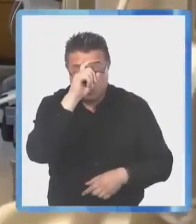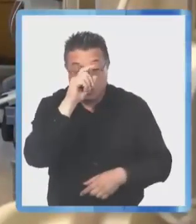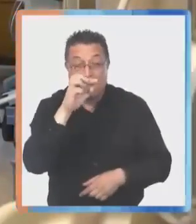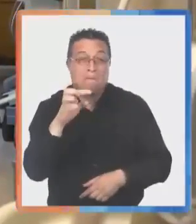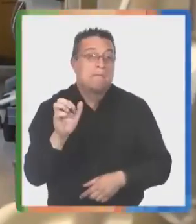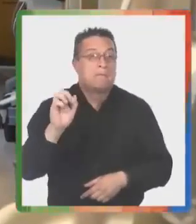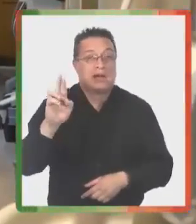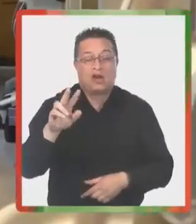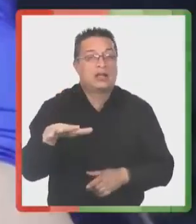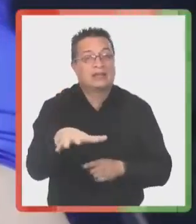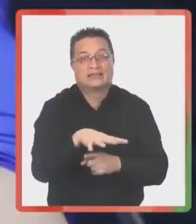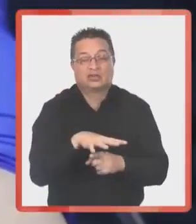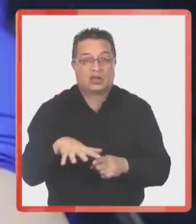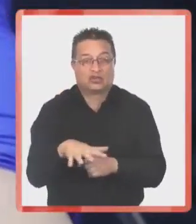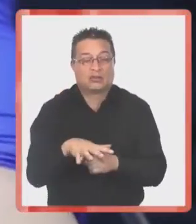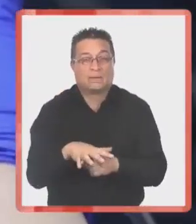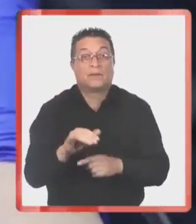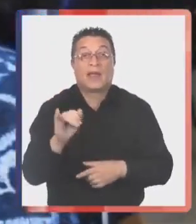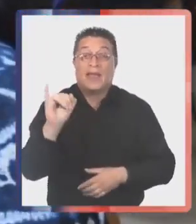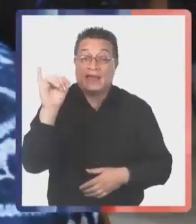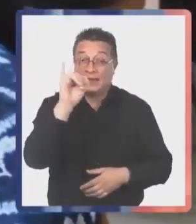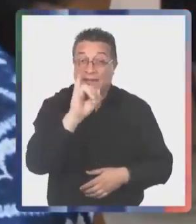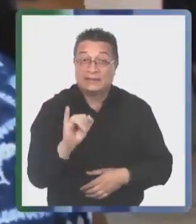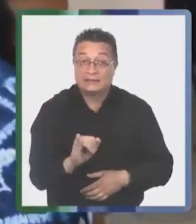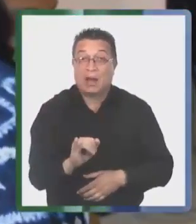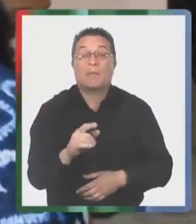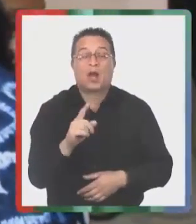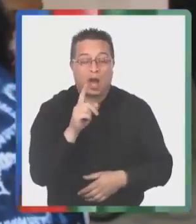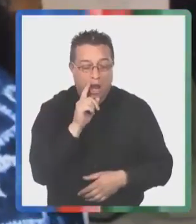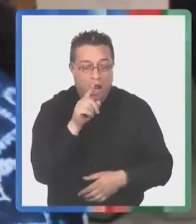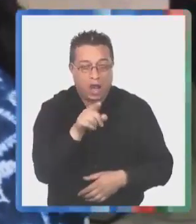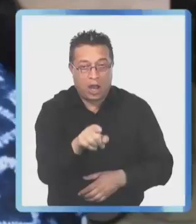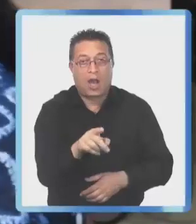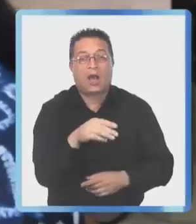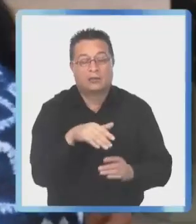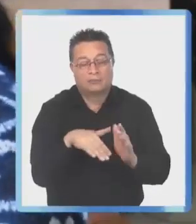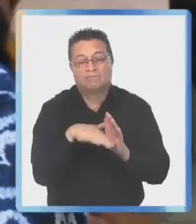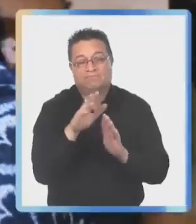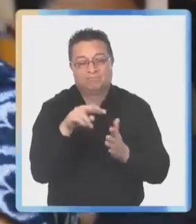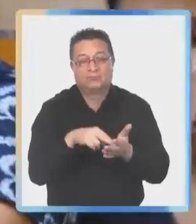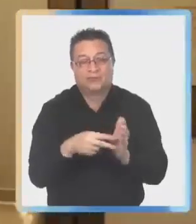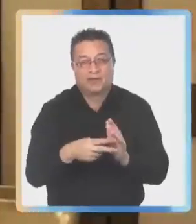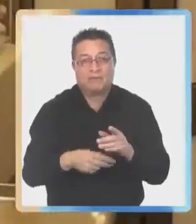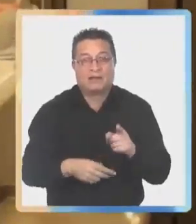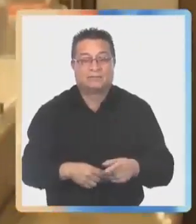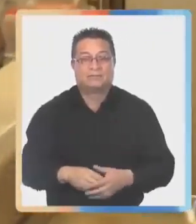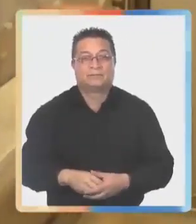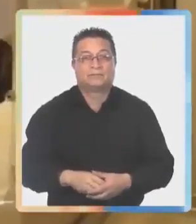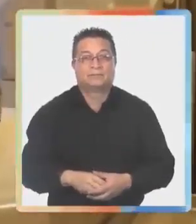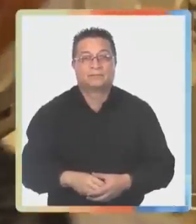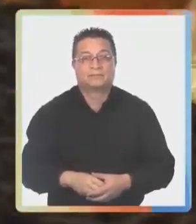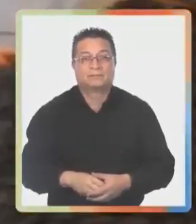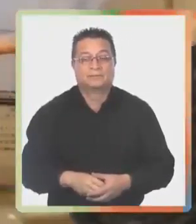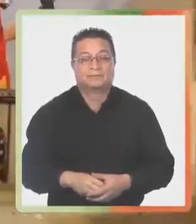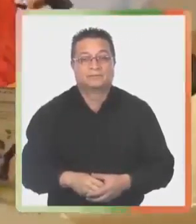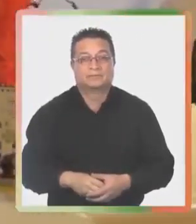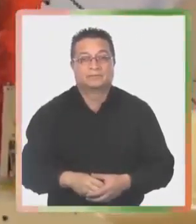clínicas podría empeorar la situación. Las ISAPRES están en el epicentro de la polémica.